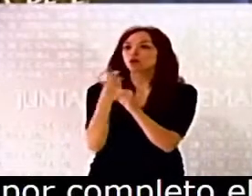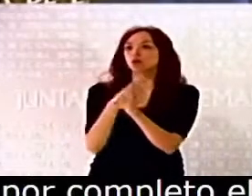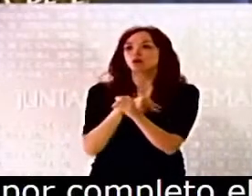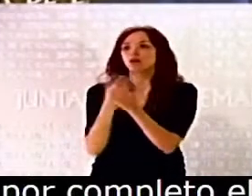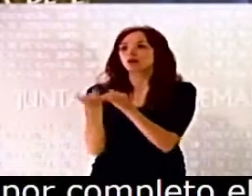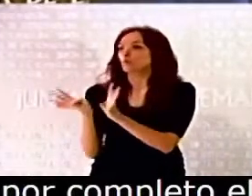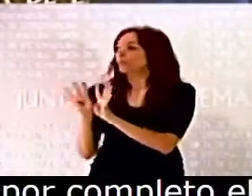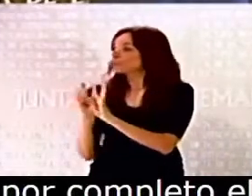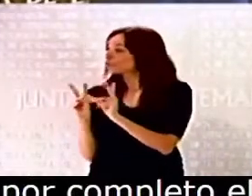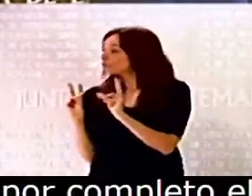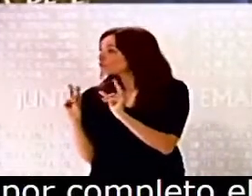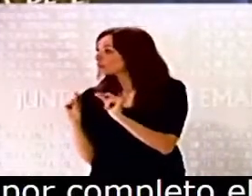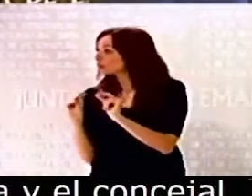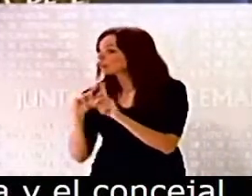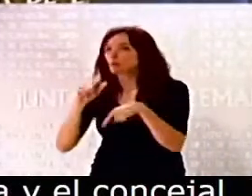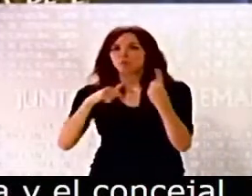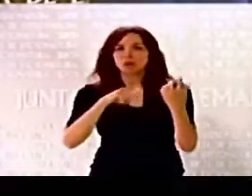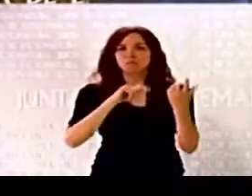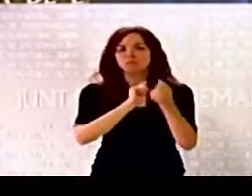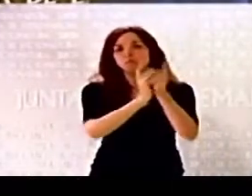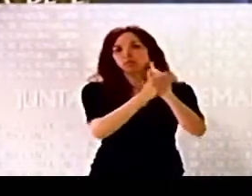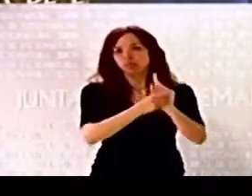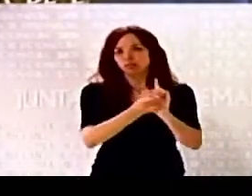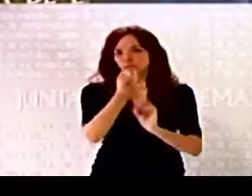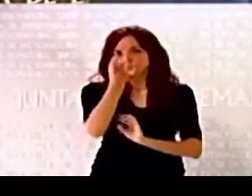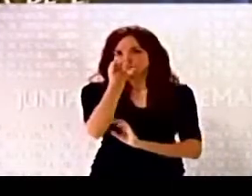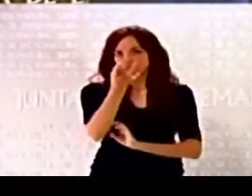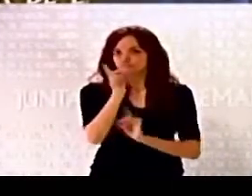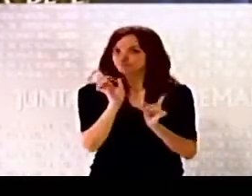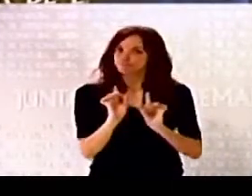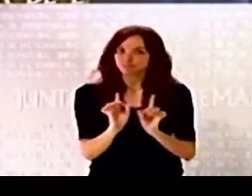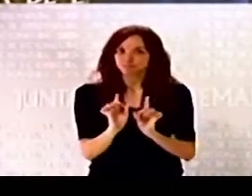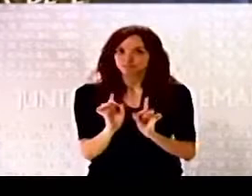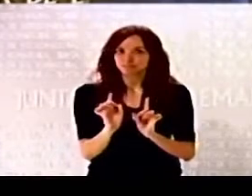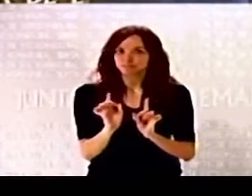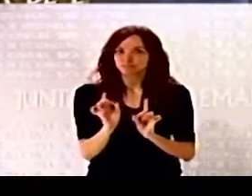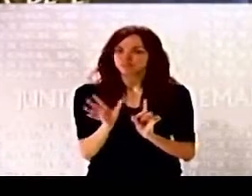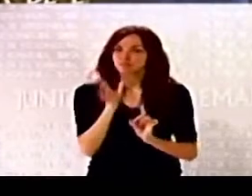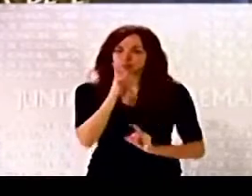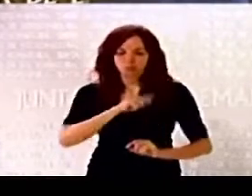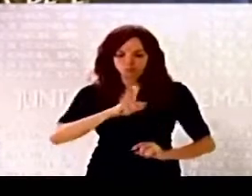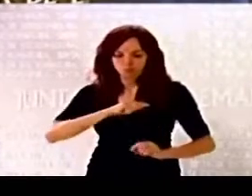responsable. Porque eso en política, y tratándose de la violencia de género, es poco ético.